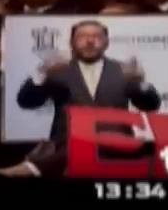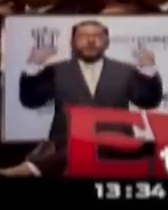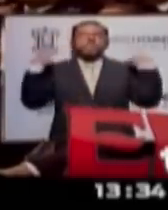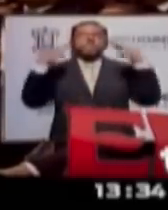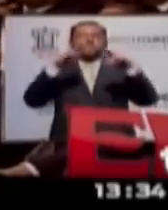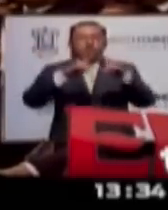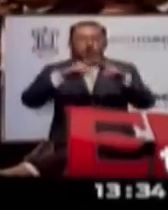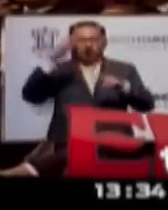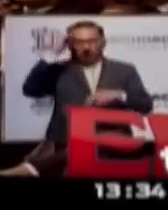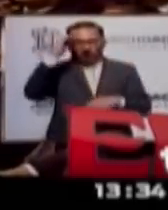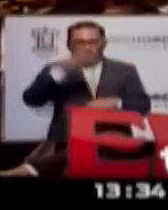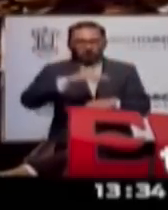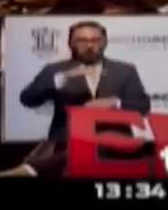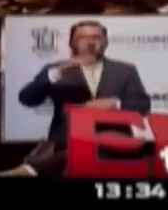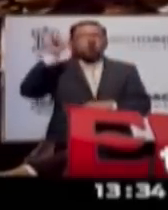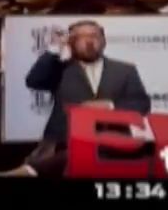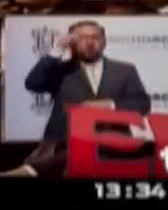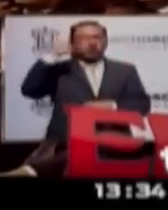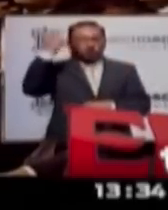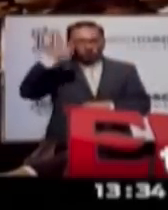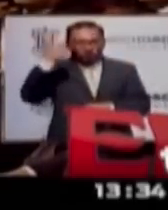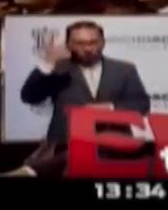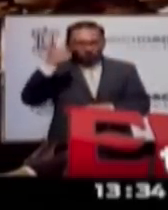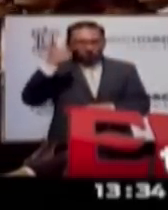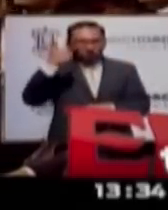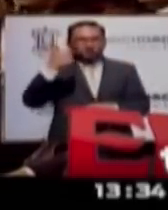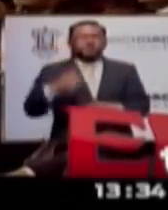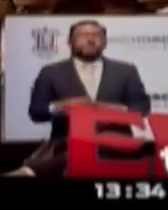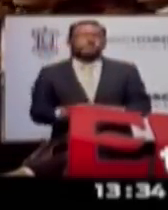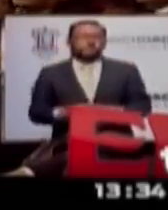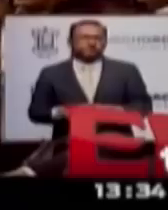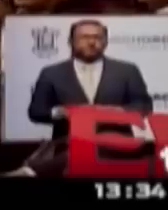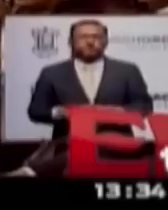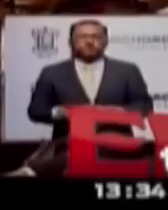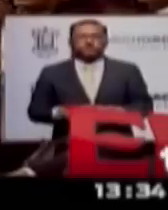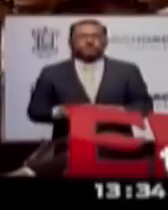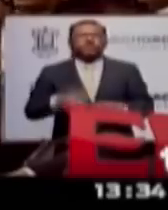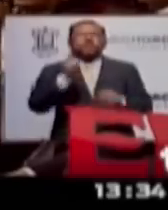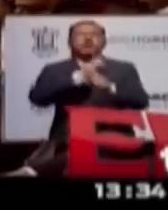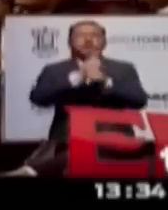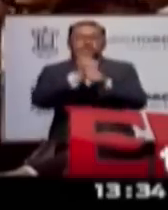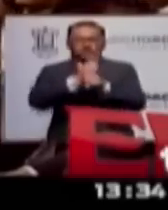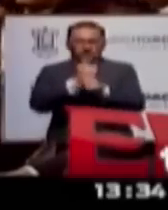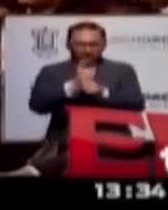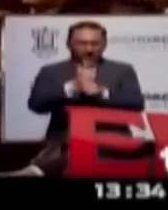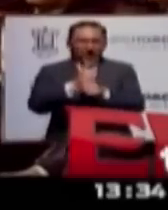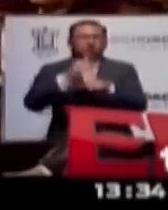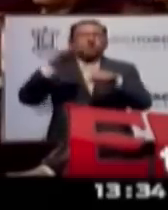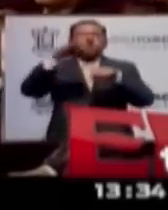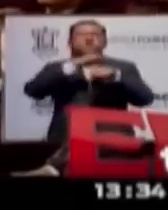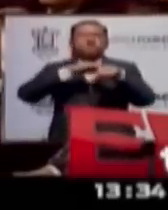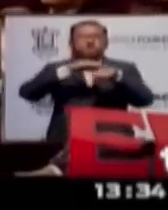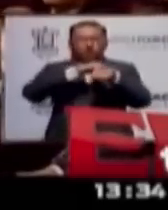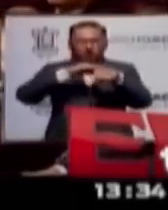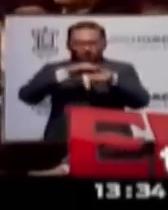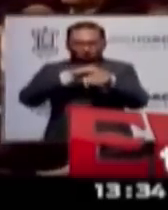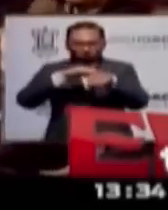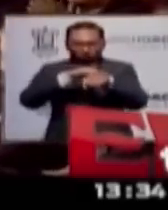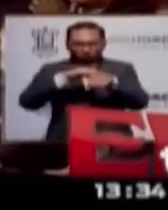maestro Leonel Godoy Rangel, al licenciado Fausto Vallejo